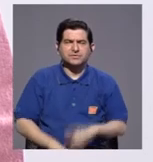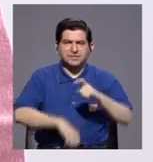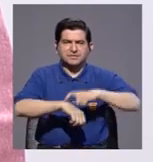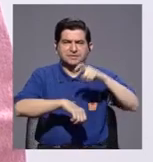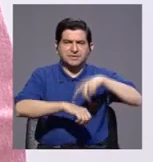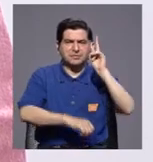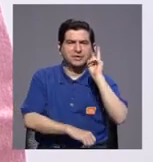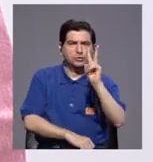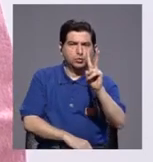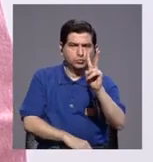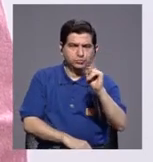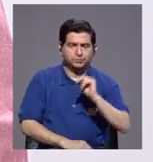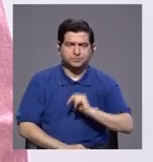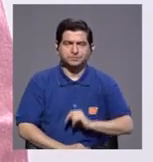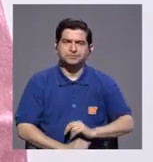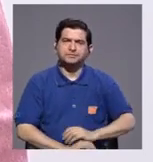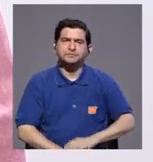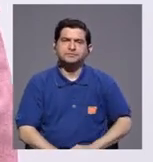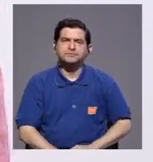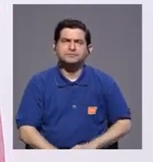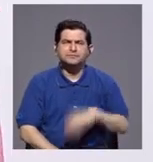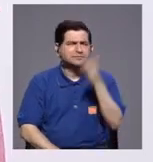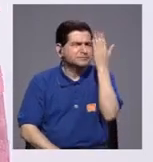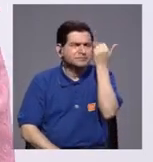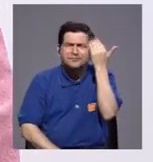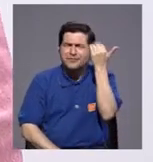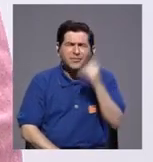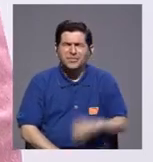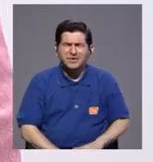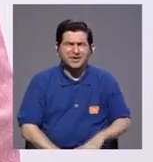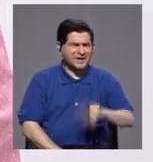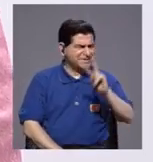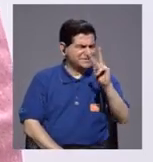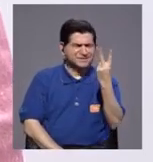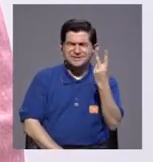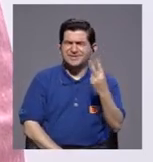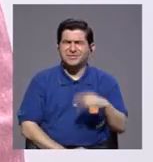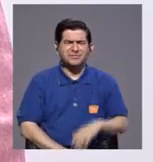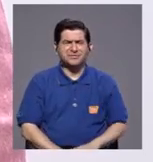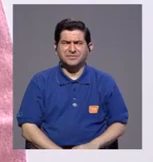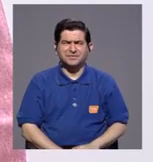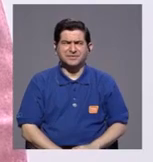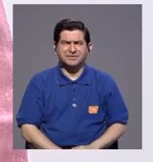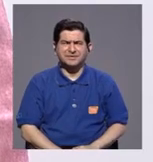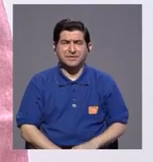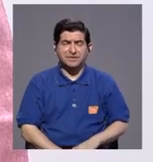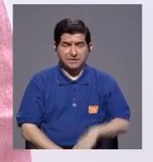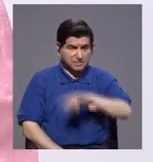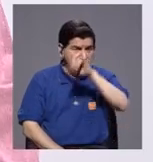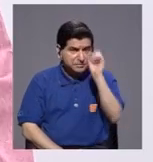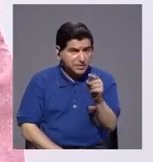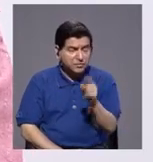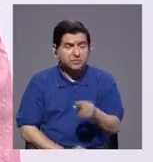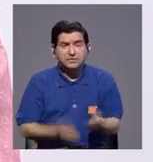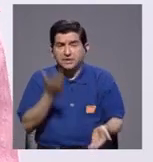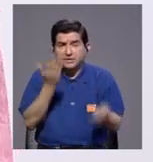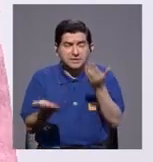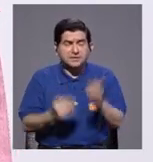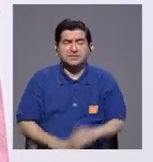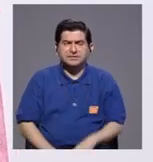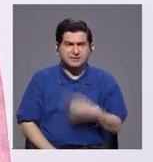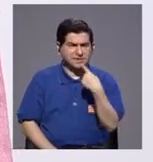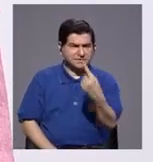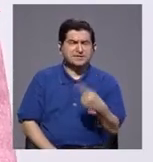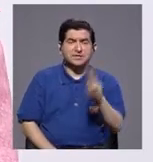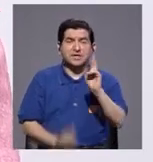2 porque una fase una segunda fase una pregunta que tengo y tal vez si podemos destacar